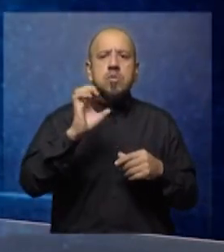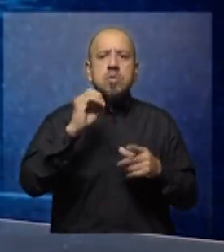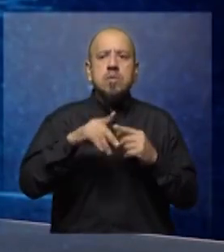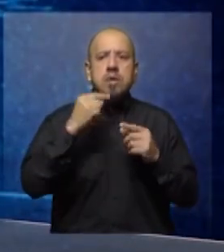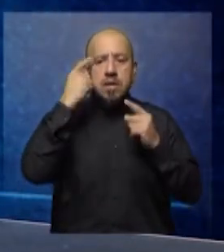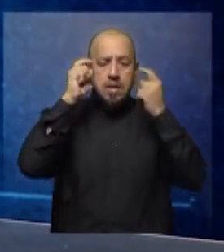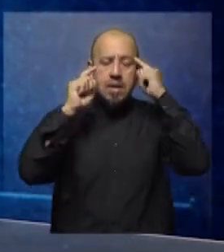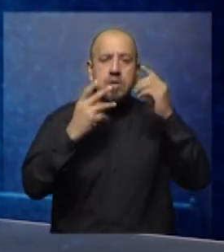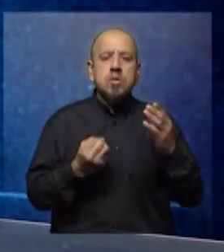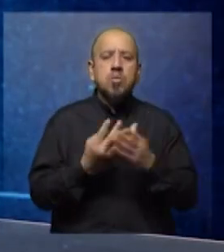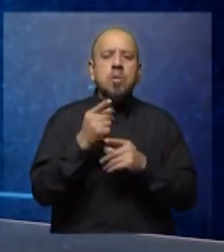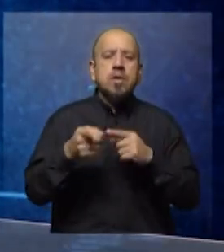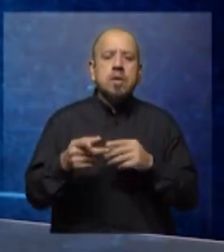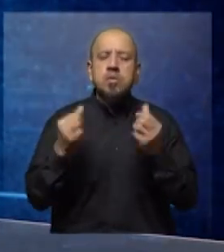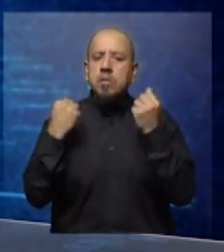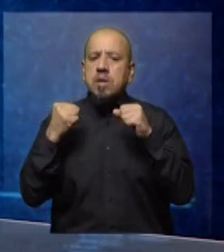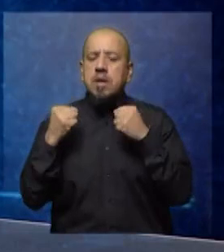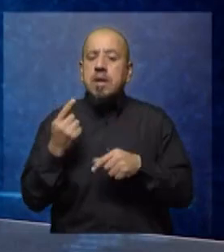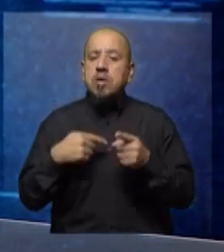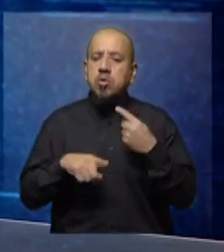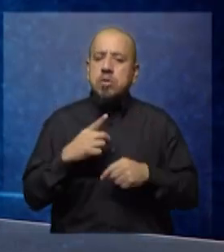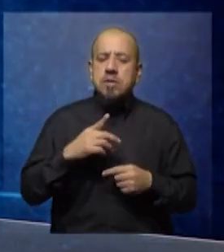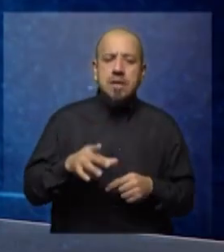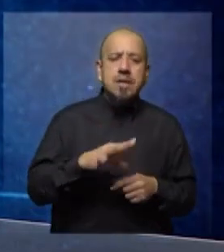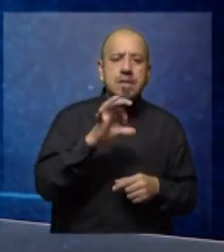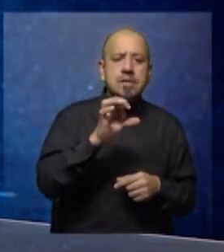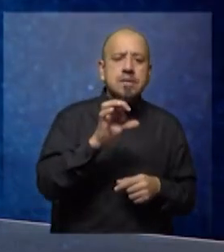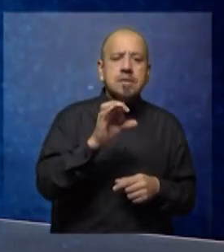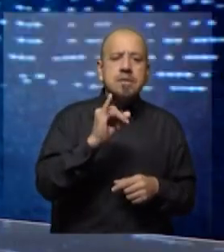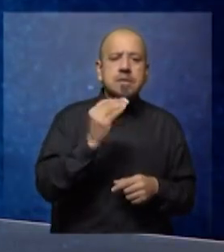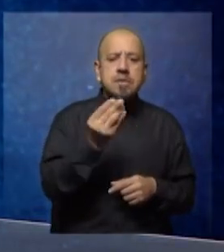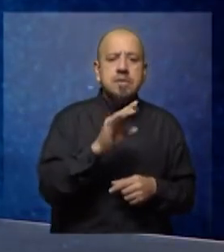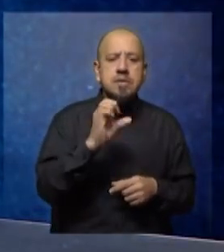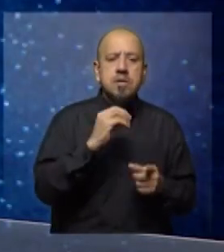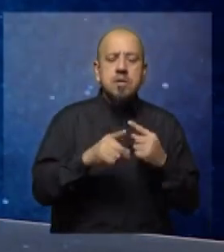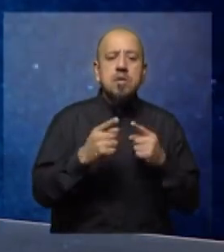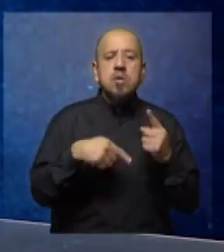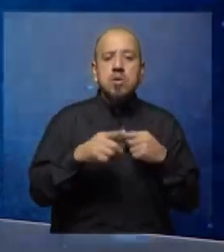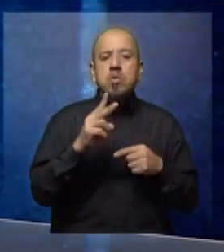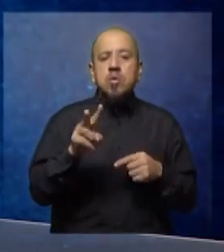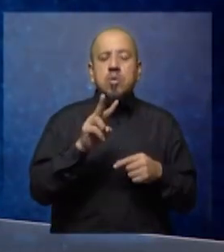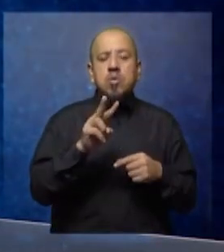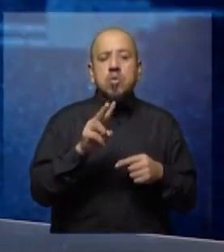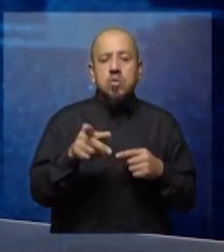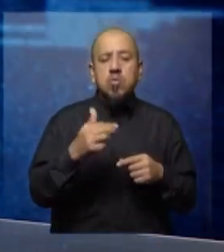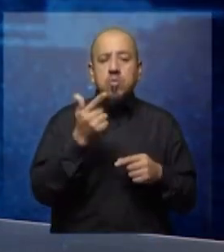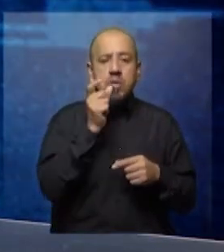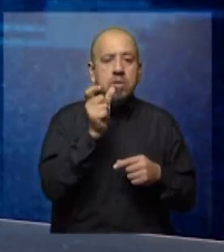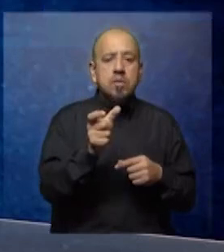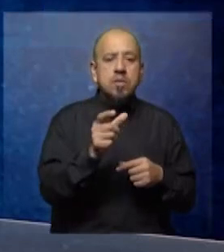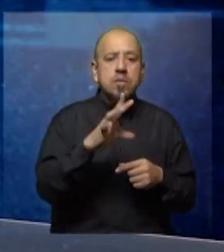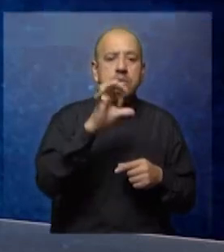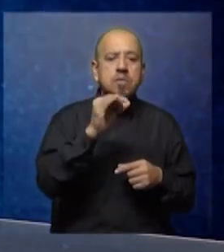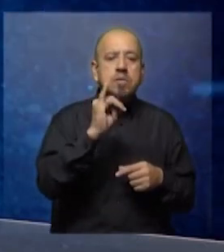a partir de esas prácticas y el siqueo afectivo también un término acuñado por él muy lindo no Así